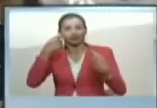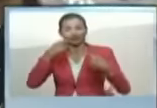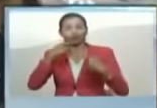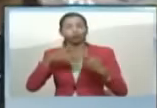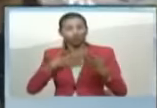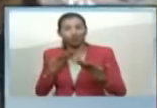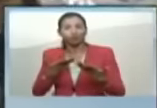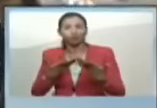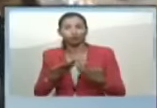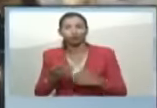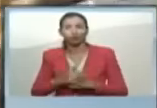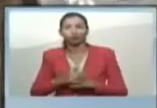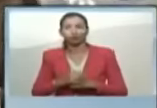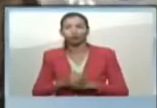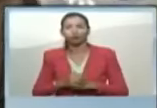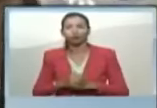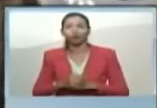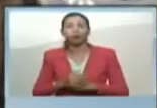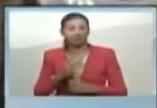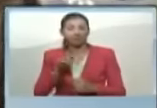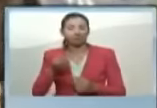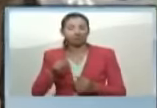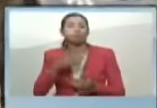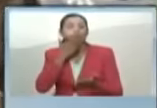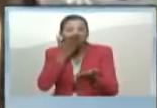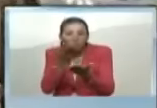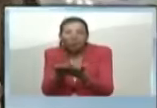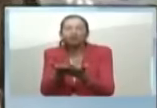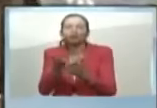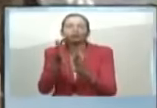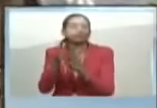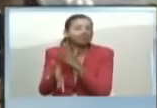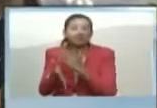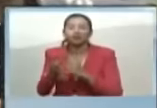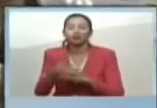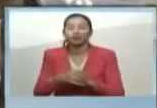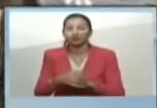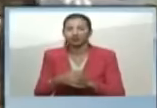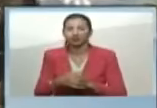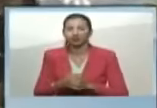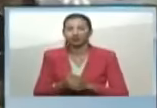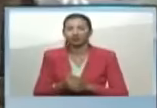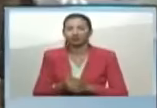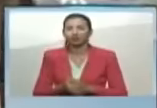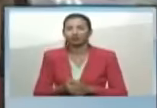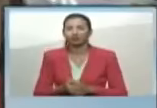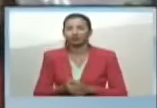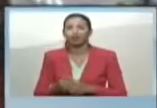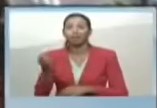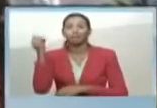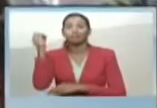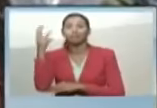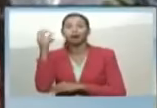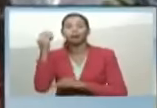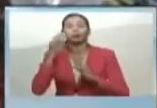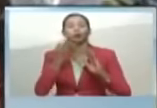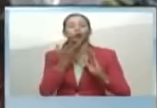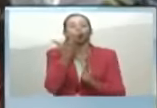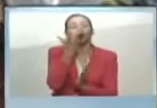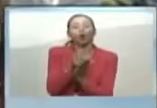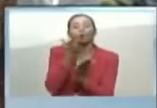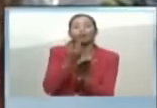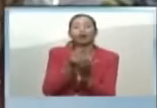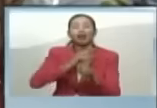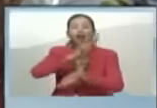solicitar como propuesta la creación de un parlamento comunal